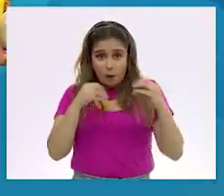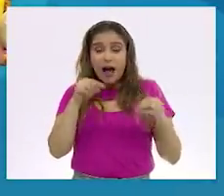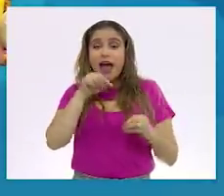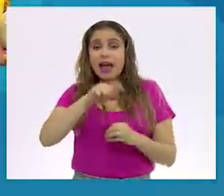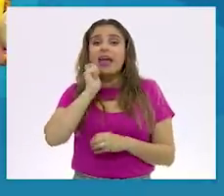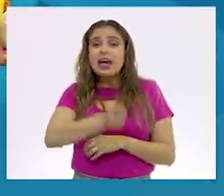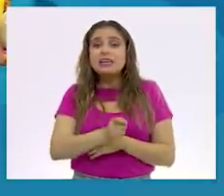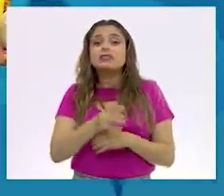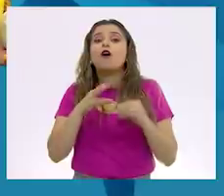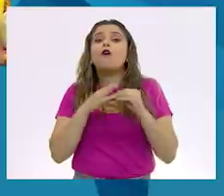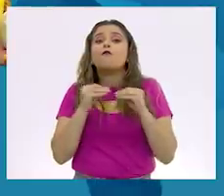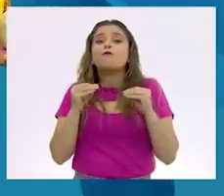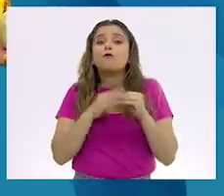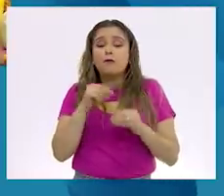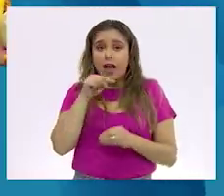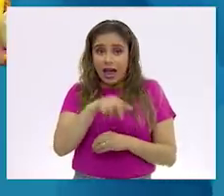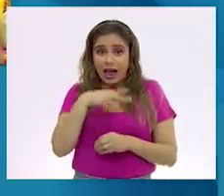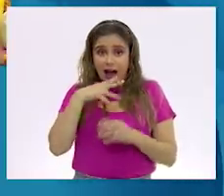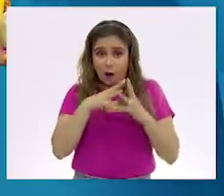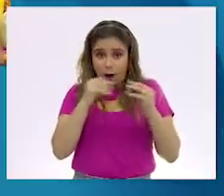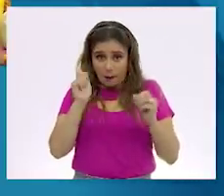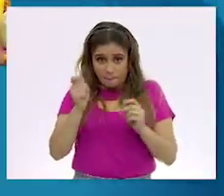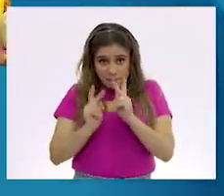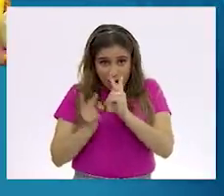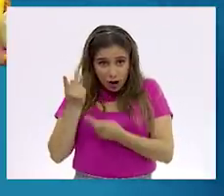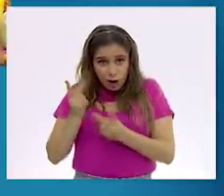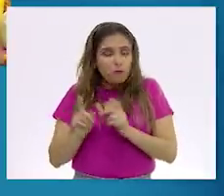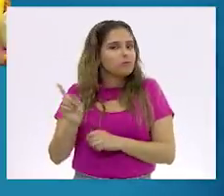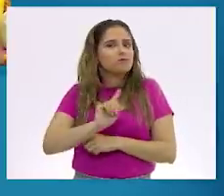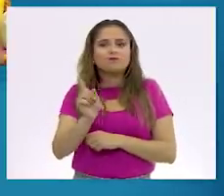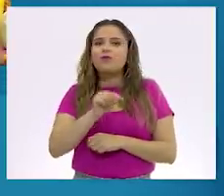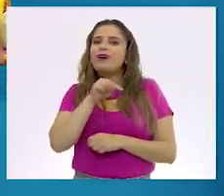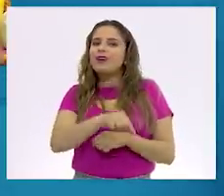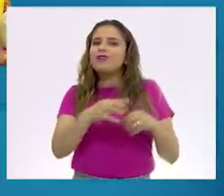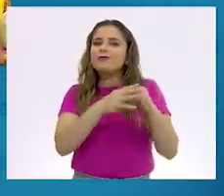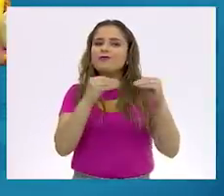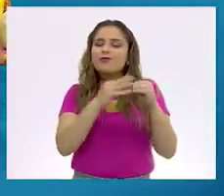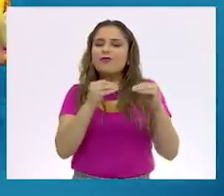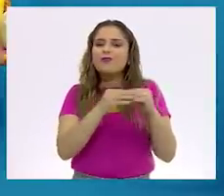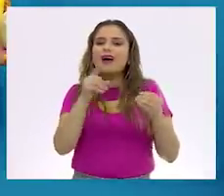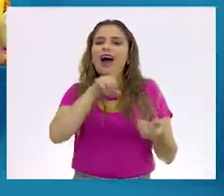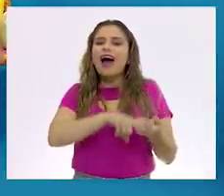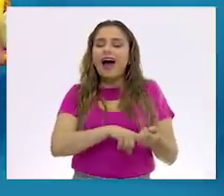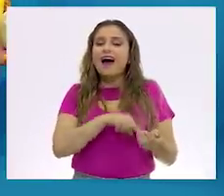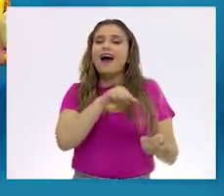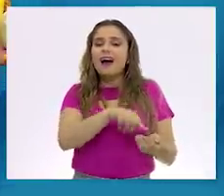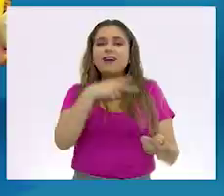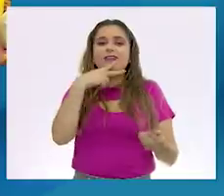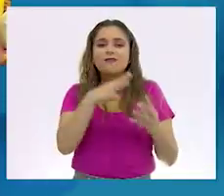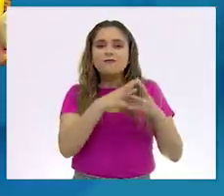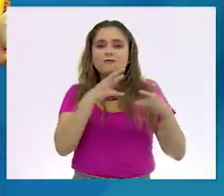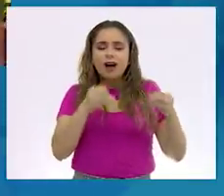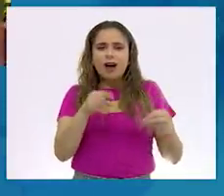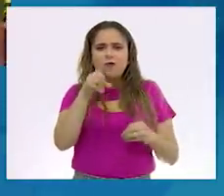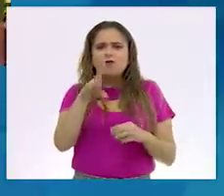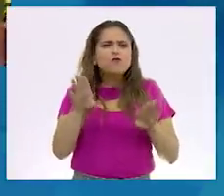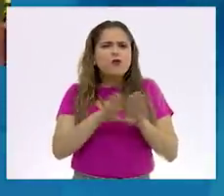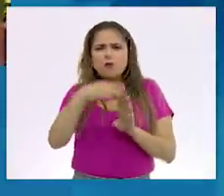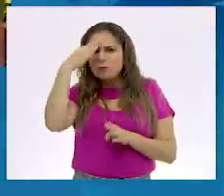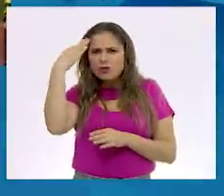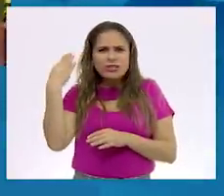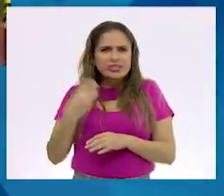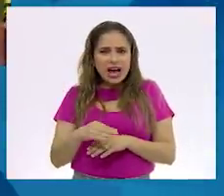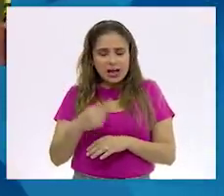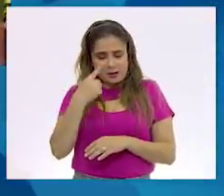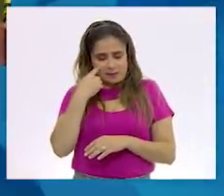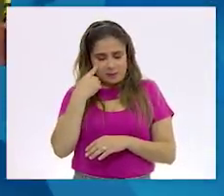no una verdura? Les voy a pasar un tip. ¿Cómo lo pueden saber? Todo depende de dónde están las semillas.